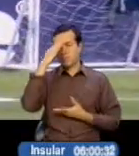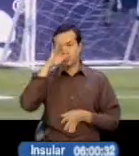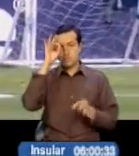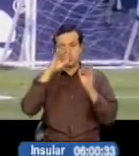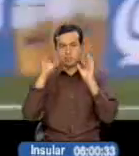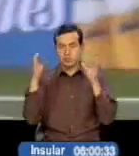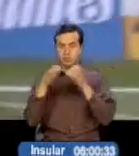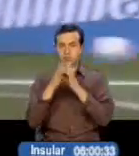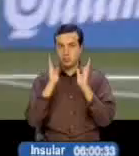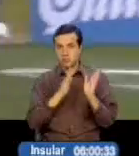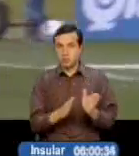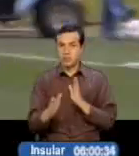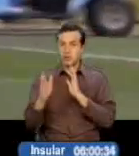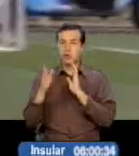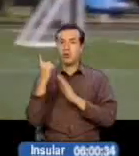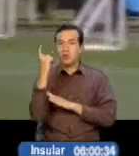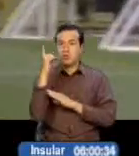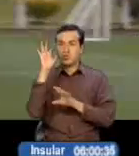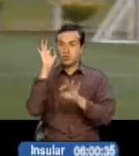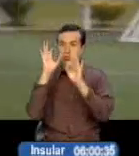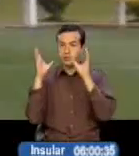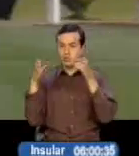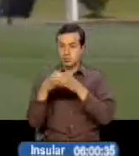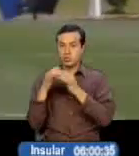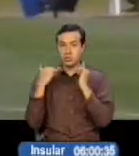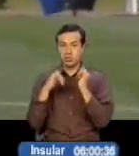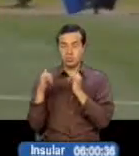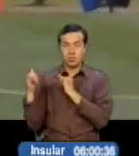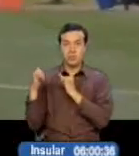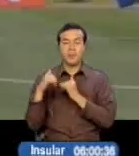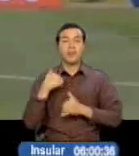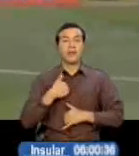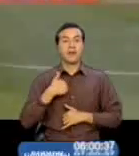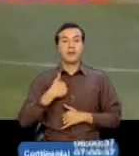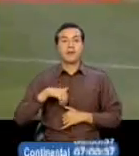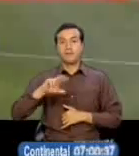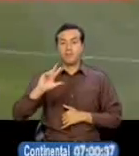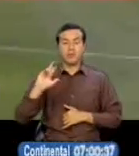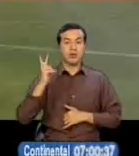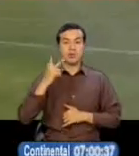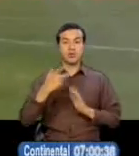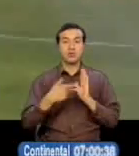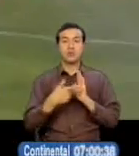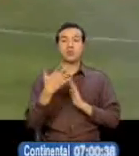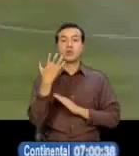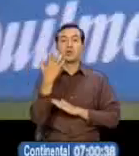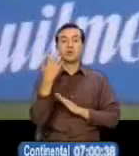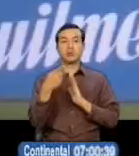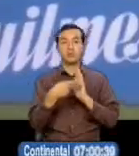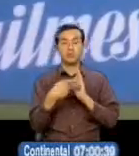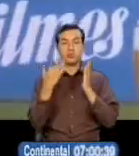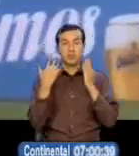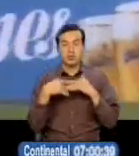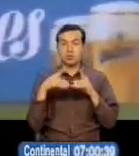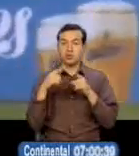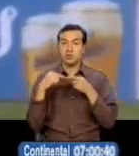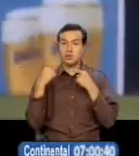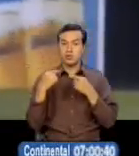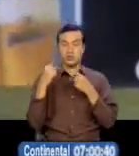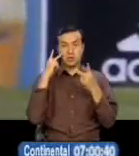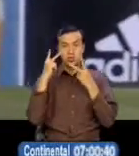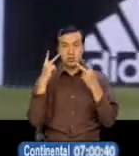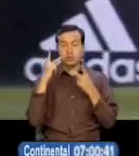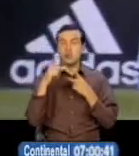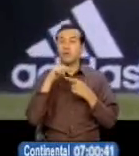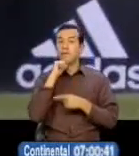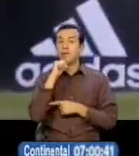a delinear el posible 11 titular. La albiceleste está en el tercer lugar con 15 puntos y afrontará este compromiso sin